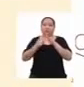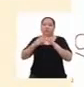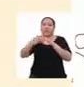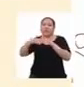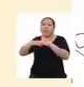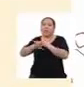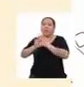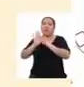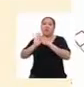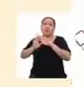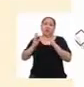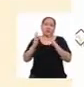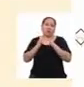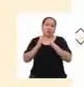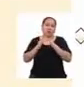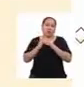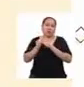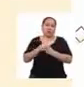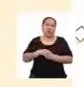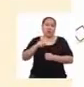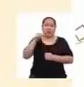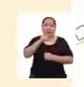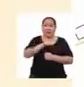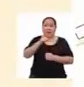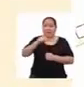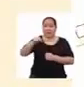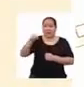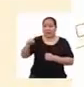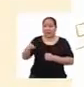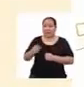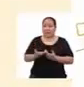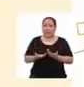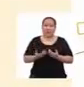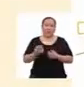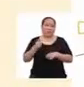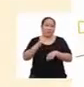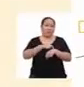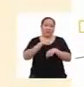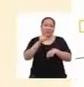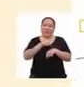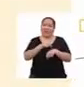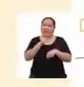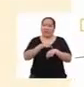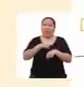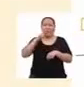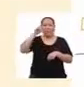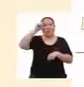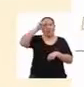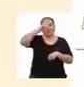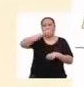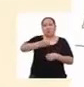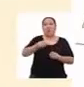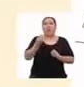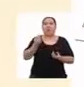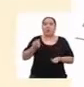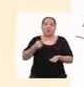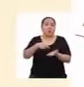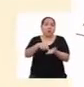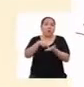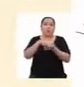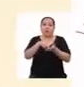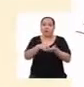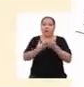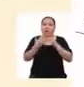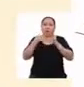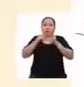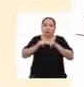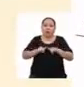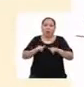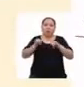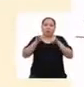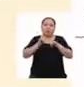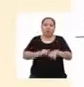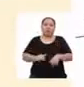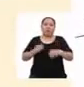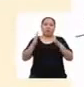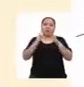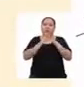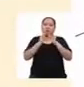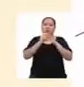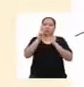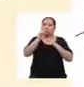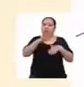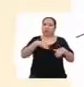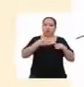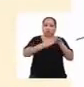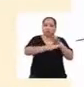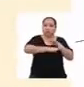hogares. Esto nos ha puesto en una situación difícil porque nos hemos visto obligados a estar en nuestras casas sin poder